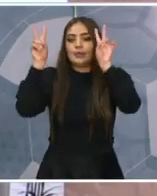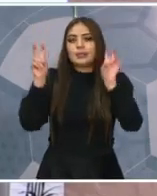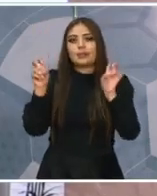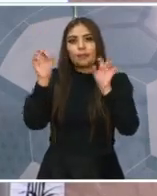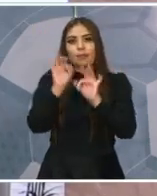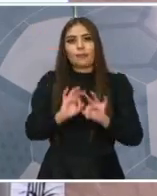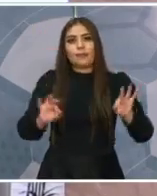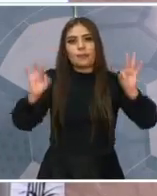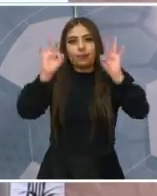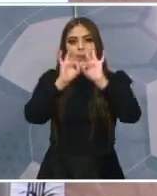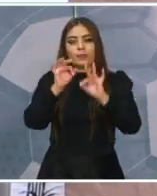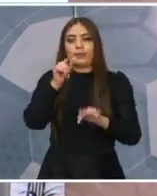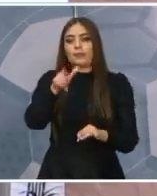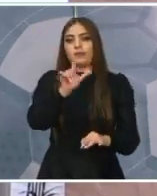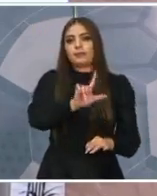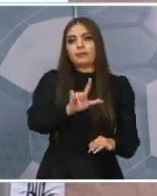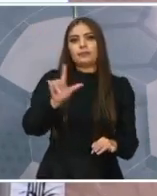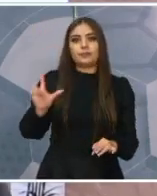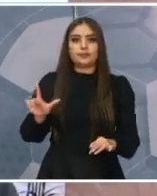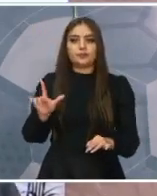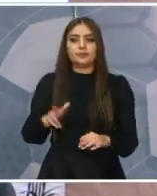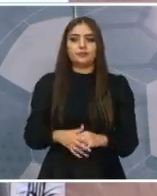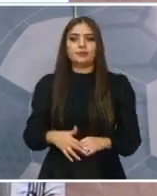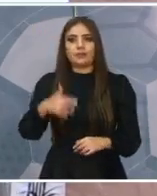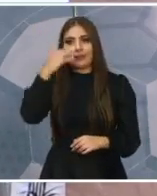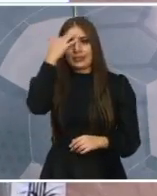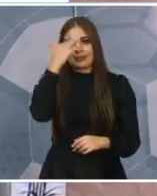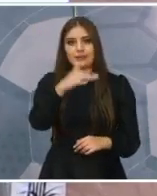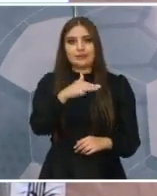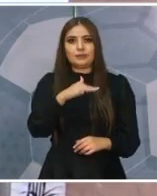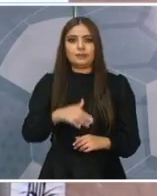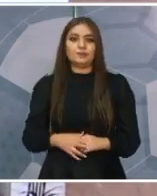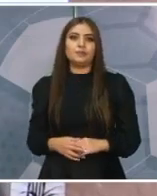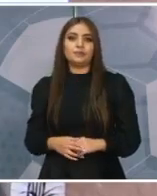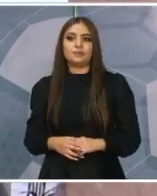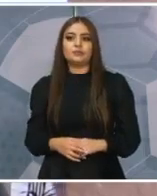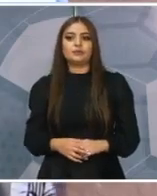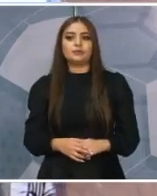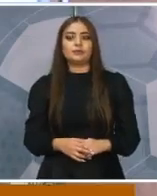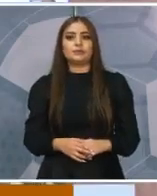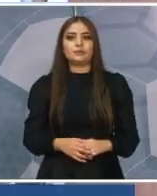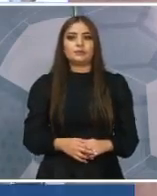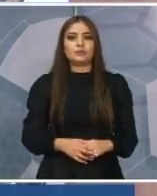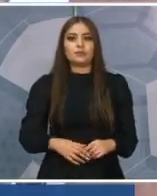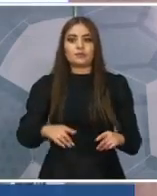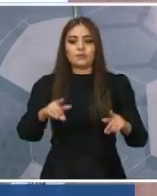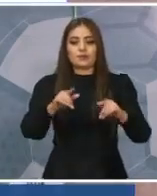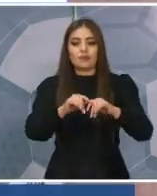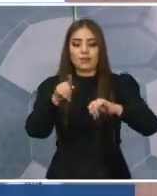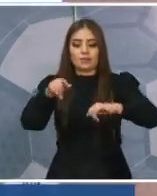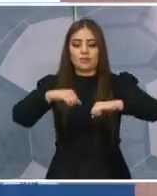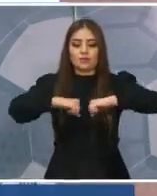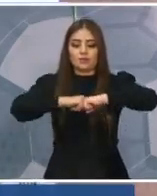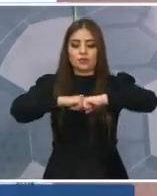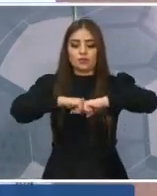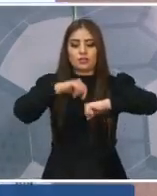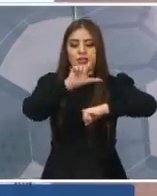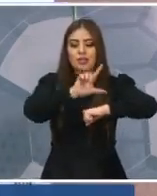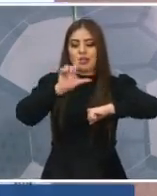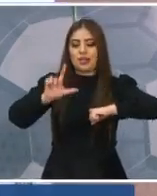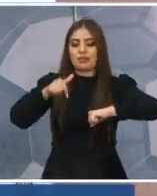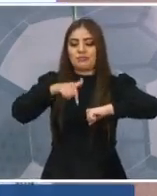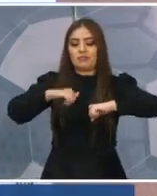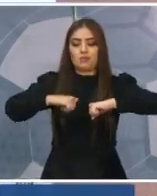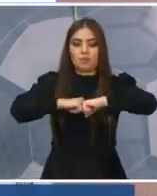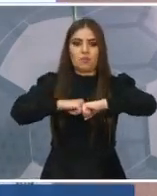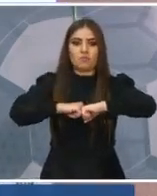laguna, donde pues bueno, sabemos que nos separa nada más el lecho seco del río Nazas y donde tenemos muchas cosas en común y hay muchas